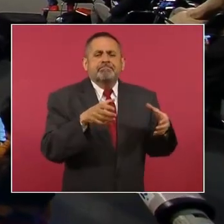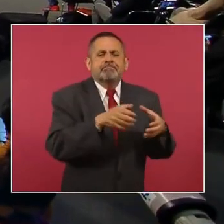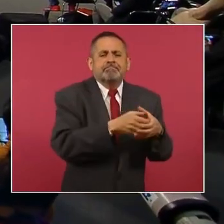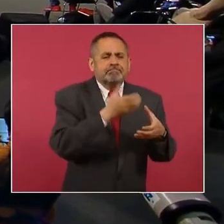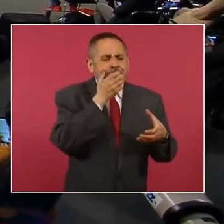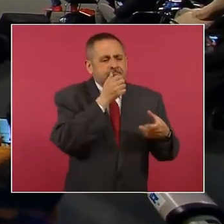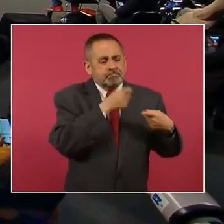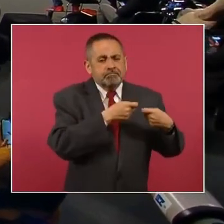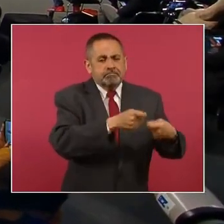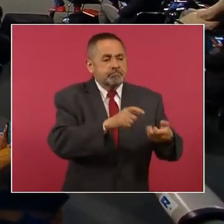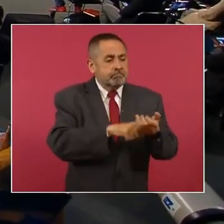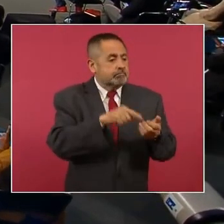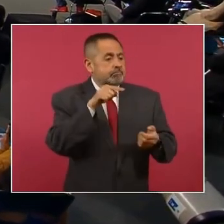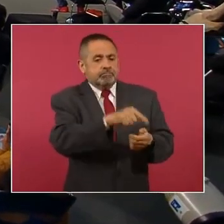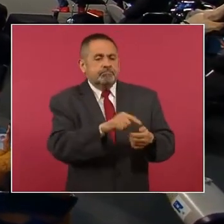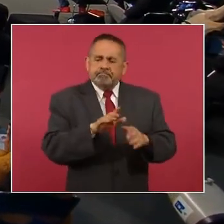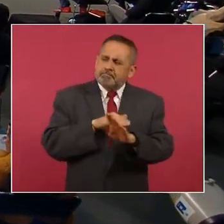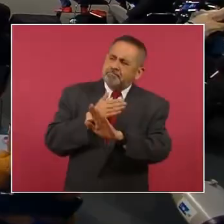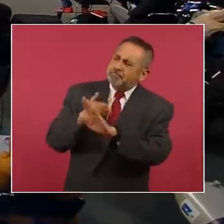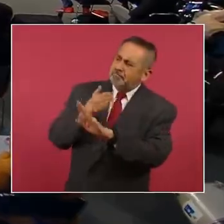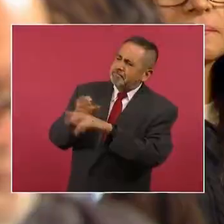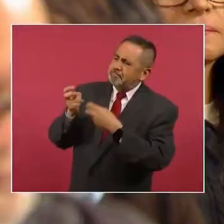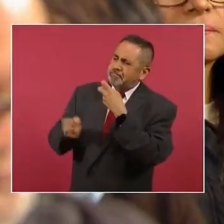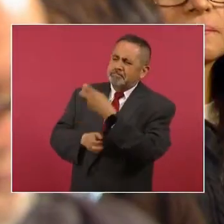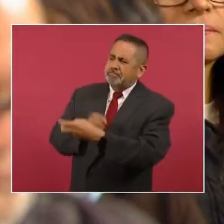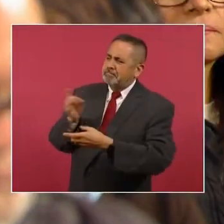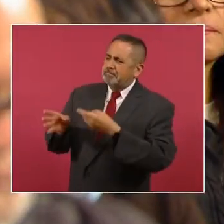se dedica a atacarnos.